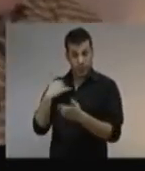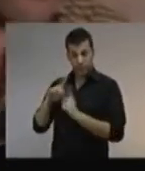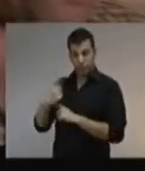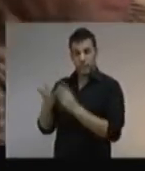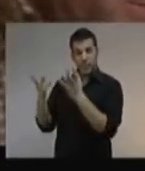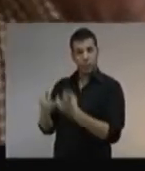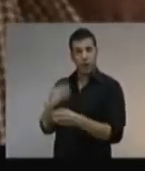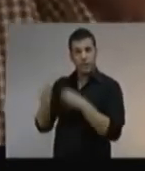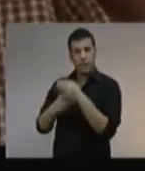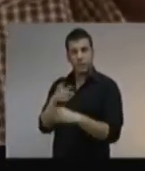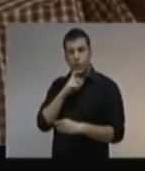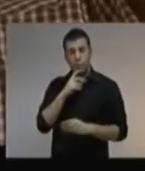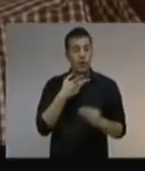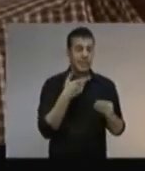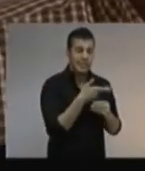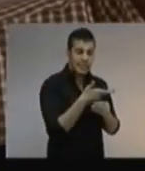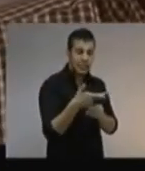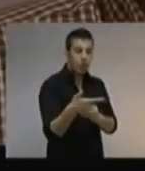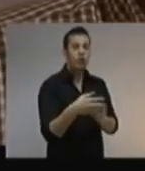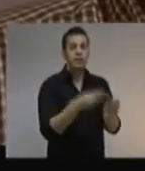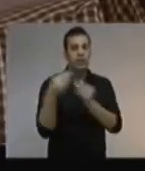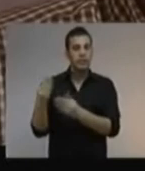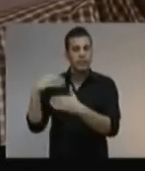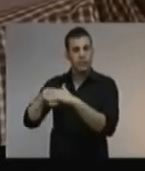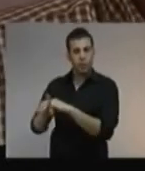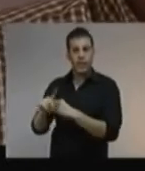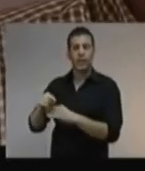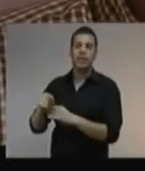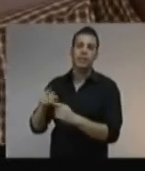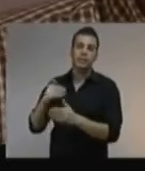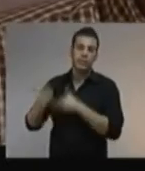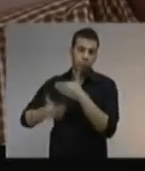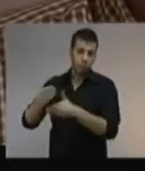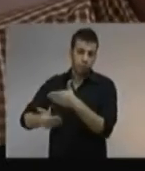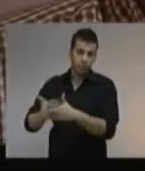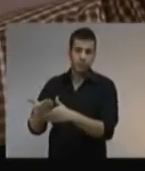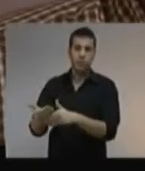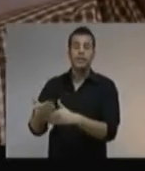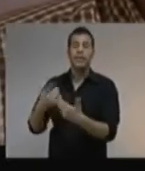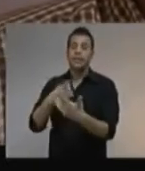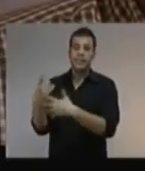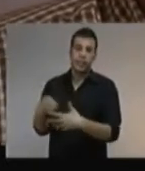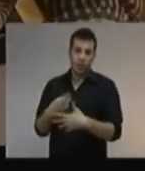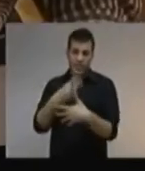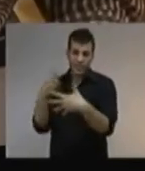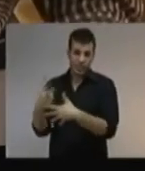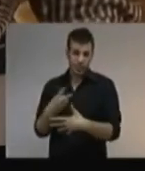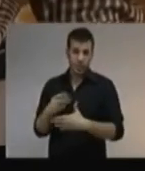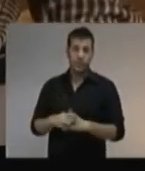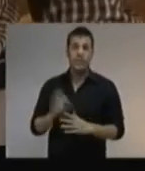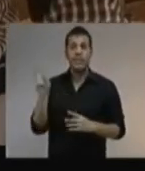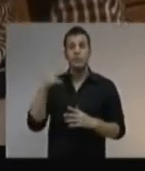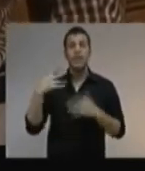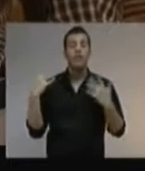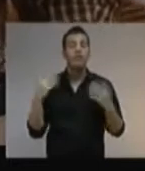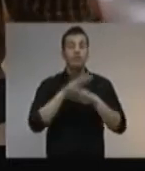Se corta, se guarda y luego se macera cuando se va a utilizar entre 6 y 7 horas antes de la coagulación. Y el resultado final